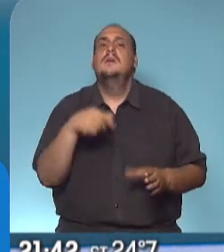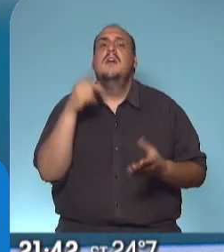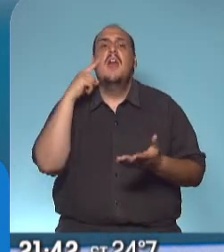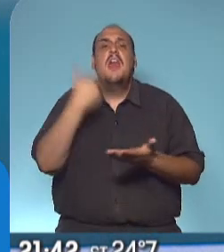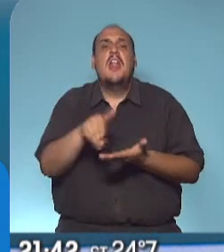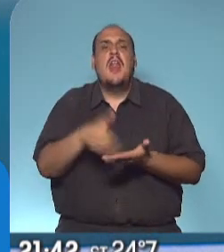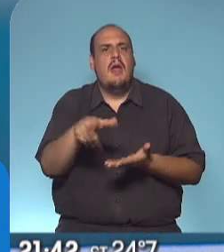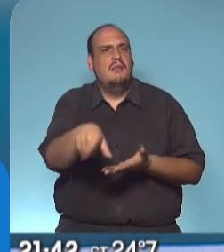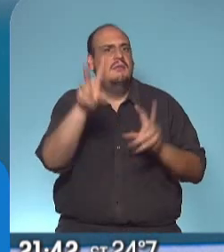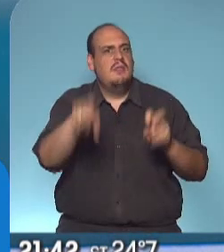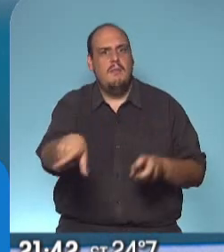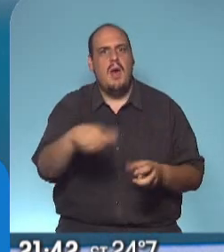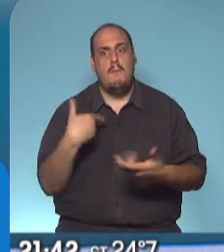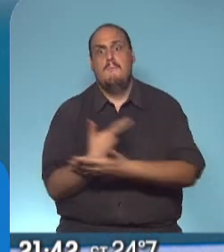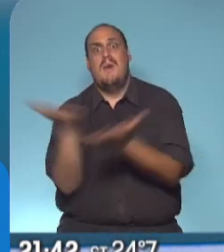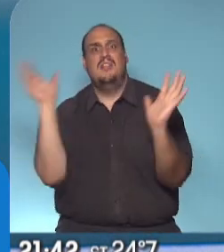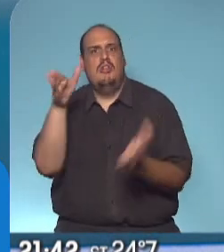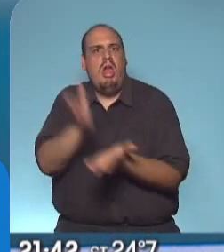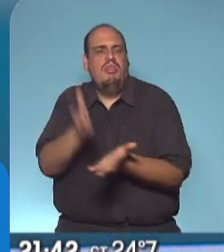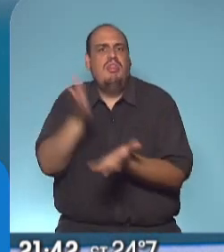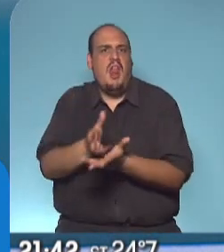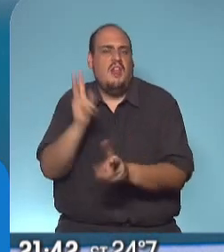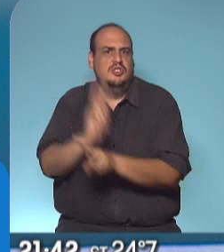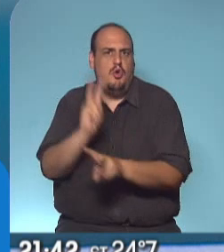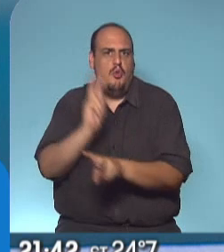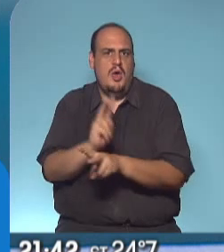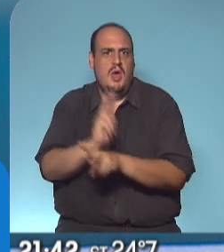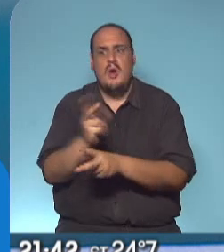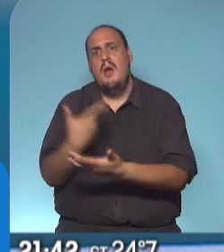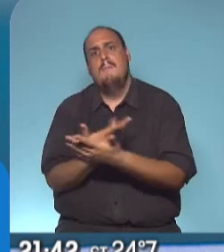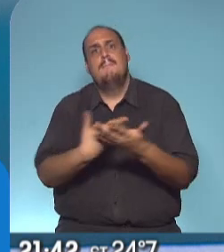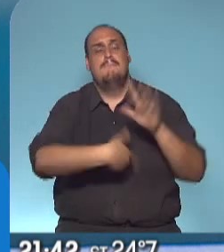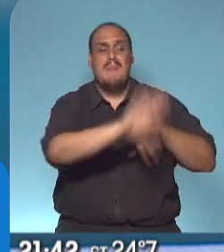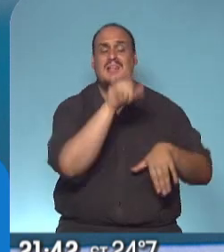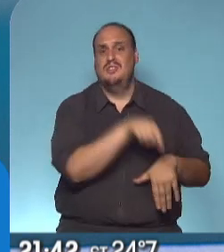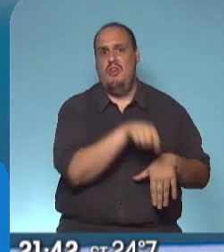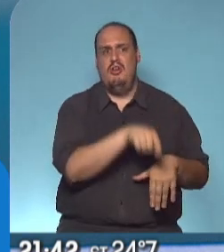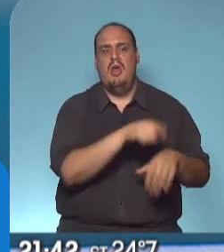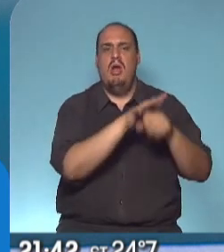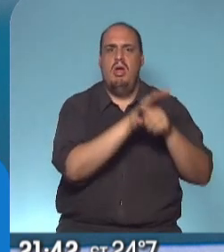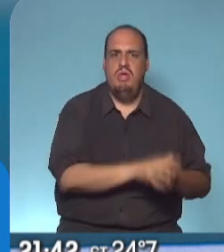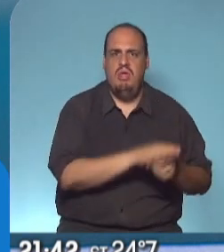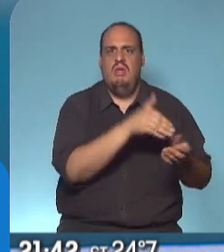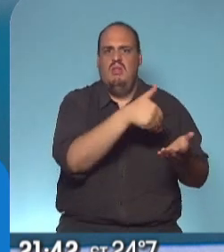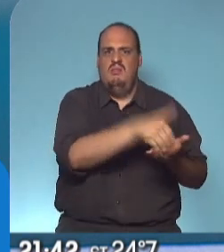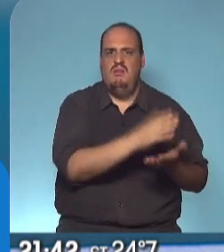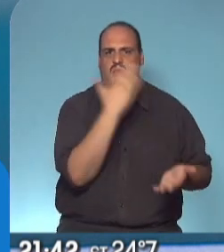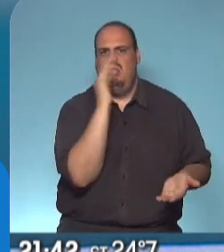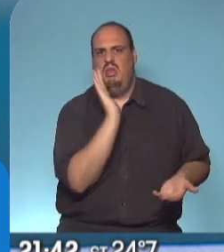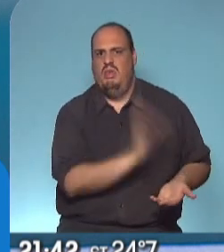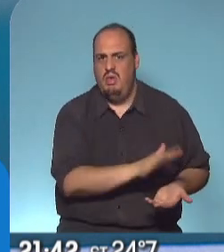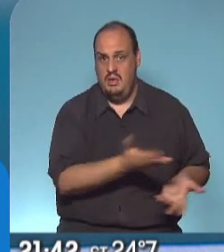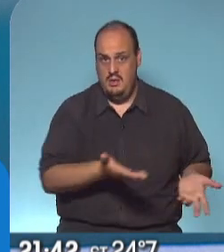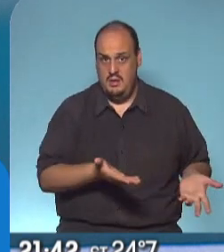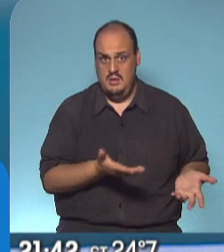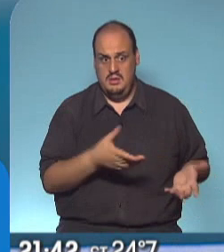mayorías, porque la mayoría ha sido vulnerada, discriminada, y